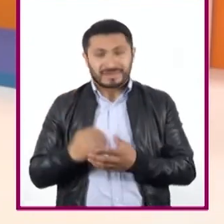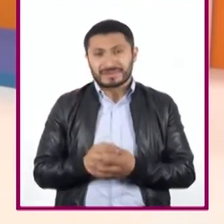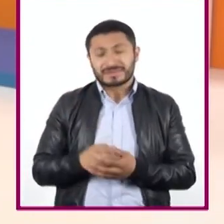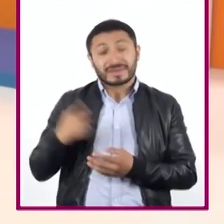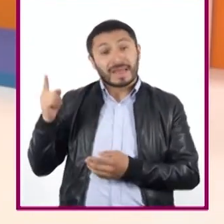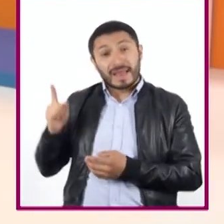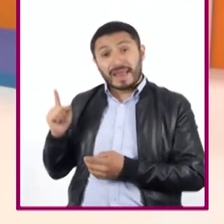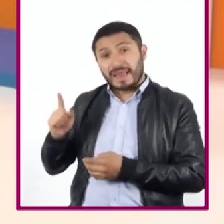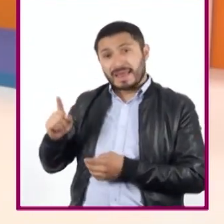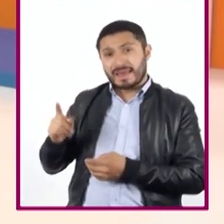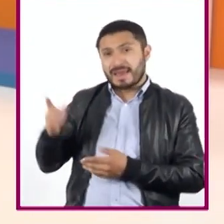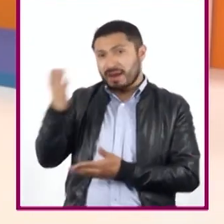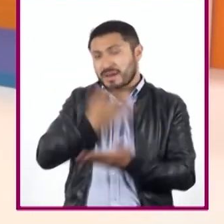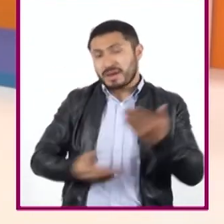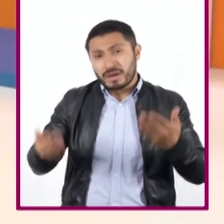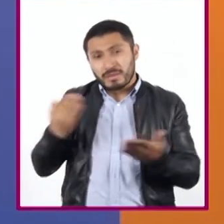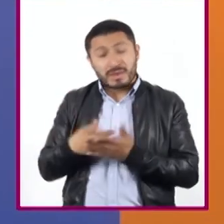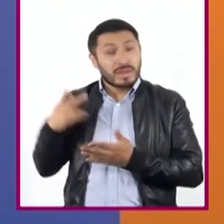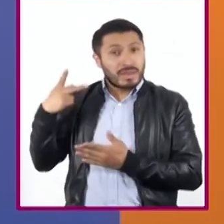comparte su opinión?